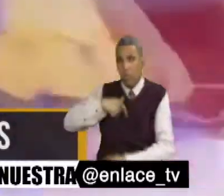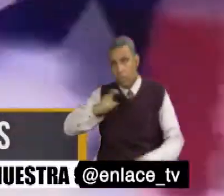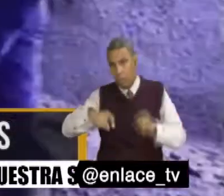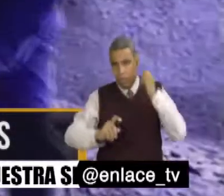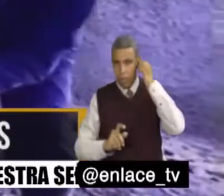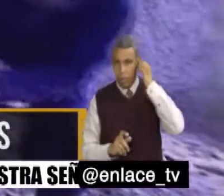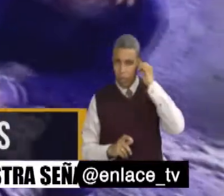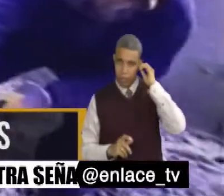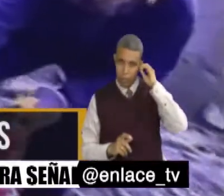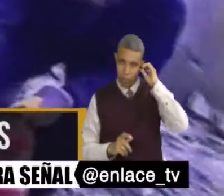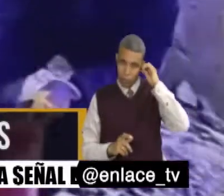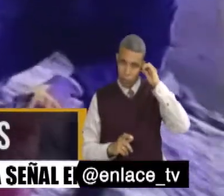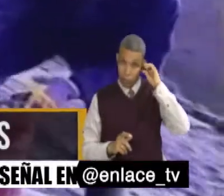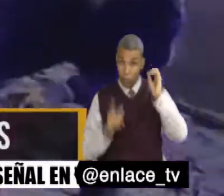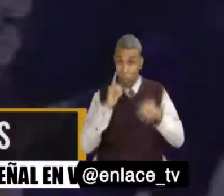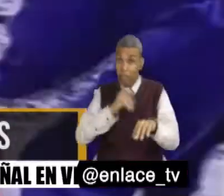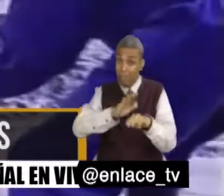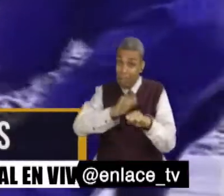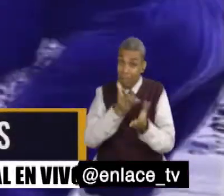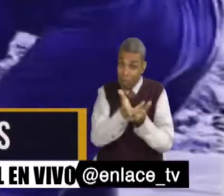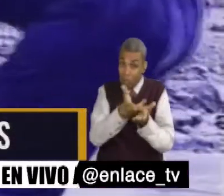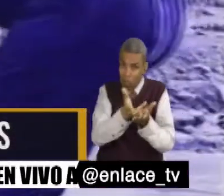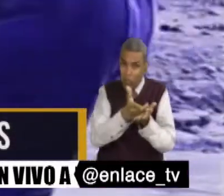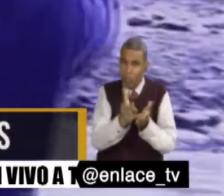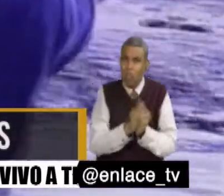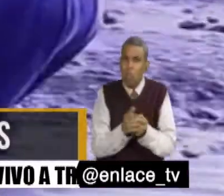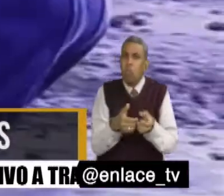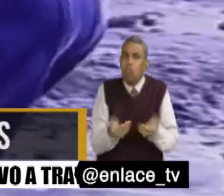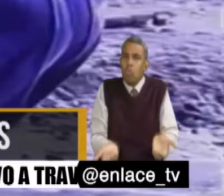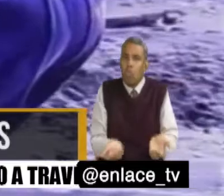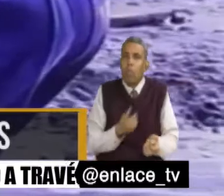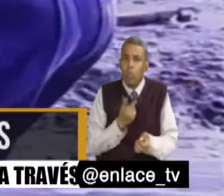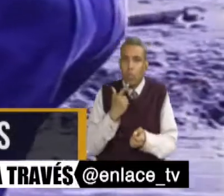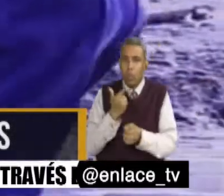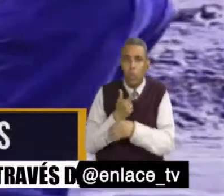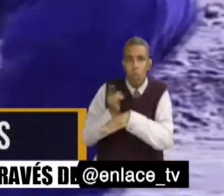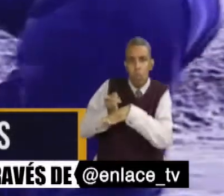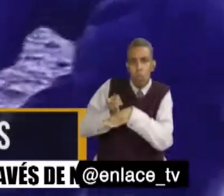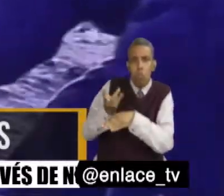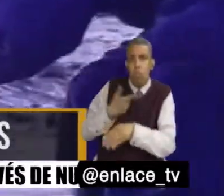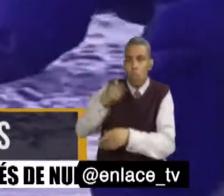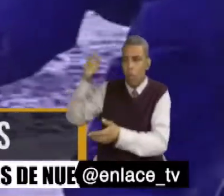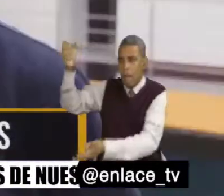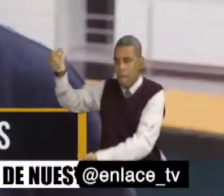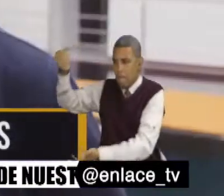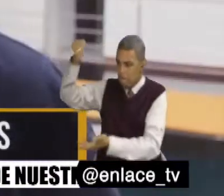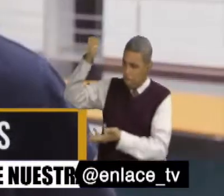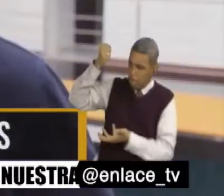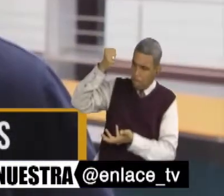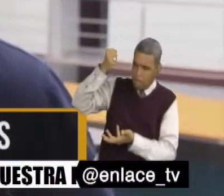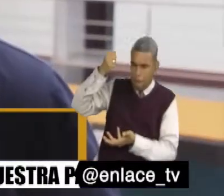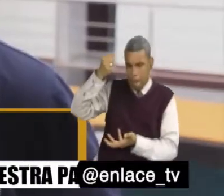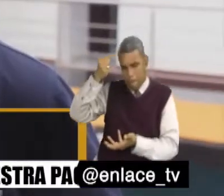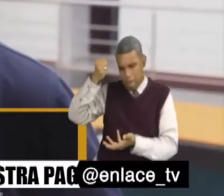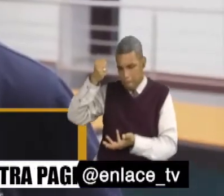Administración Municipal hace las siguientes recomendaciones sobre el uso adecuado del gigante naranja. La comunidad